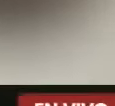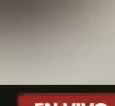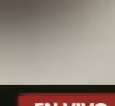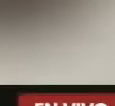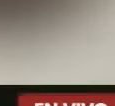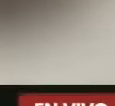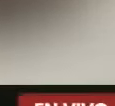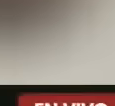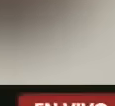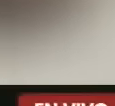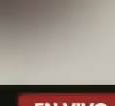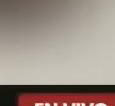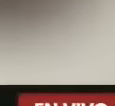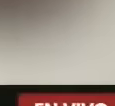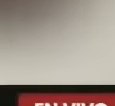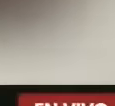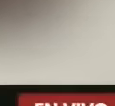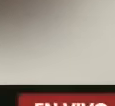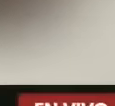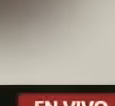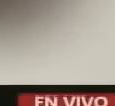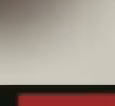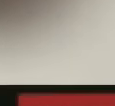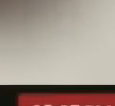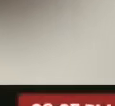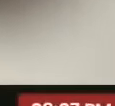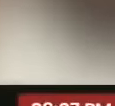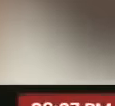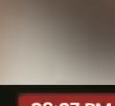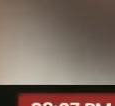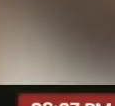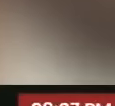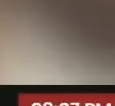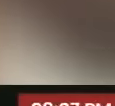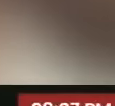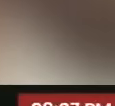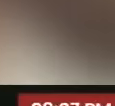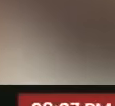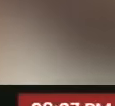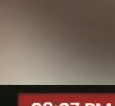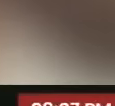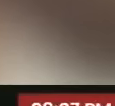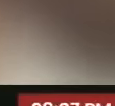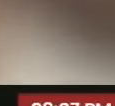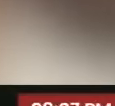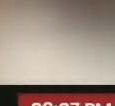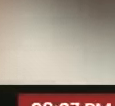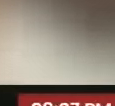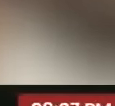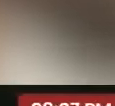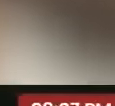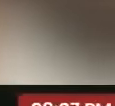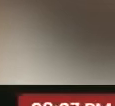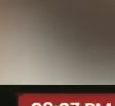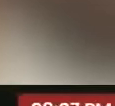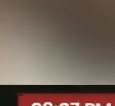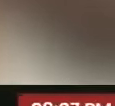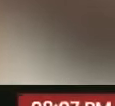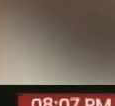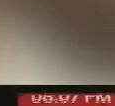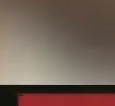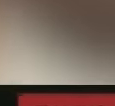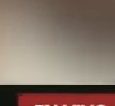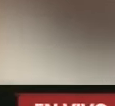sol y seguir con esa pasión y entrega? Bueno, creen un proyecto revolucionario, creen en el